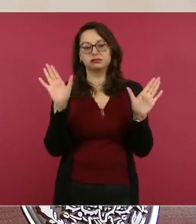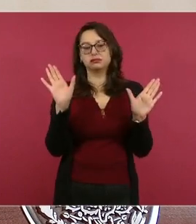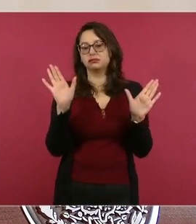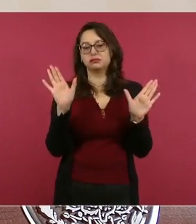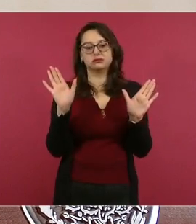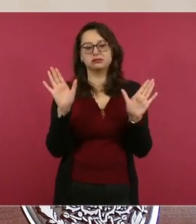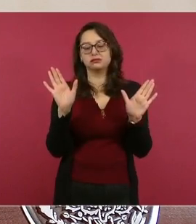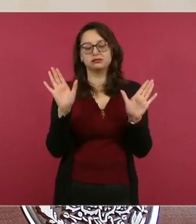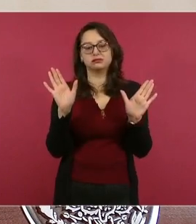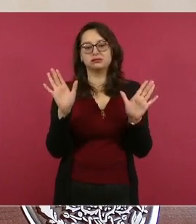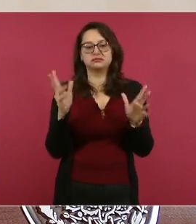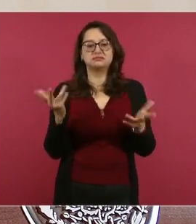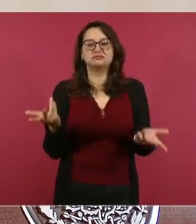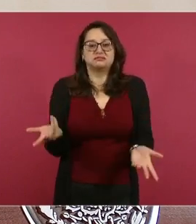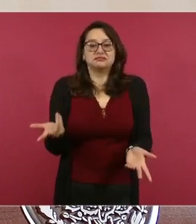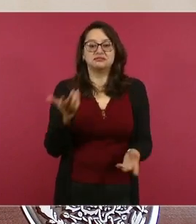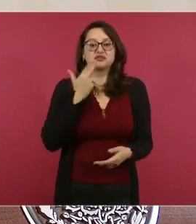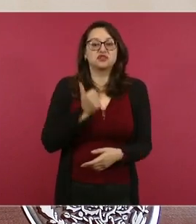Entonces,